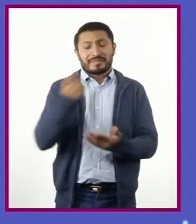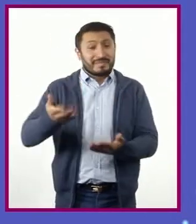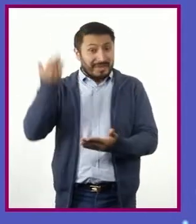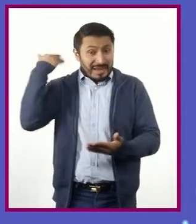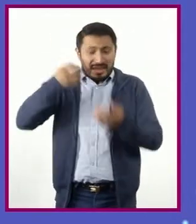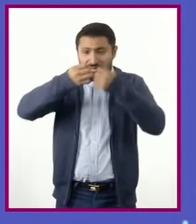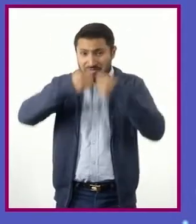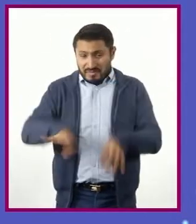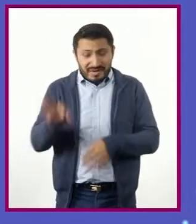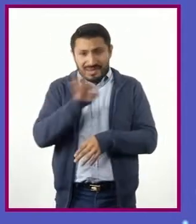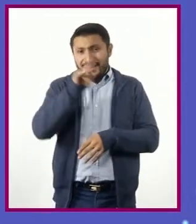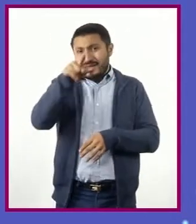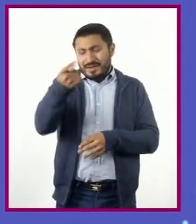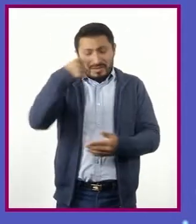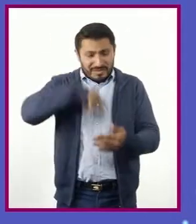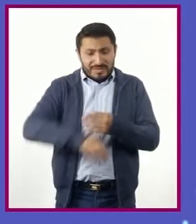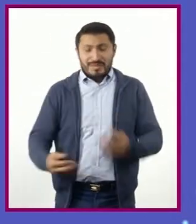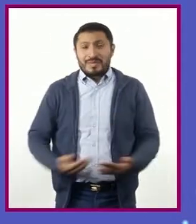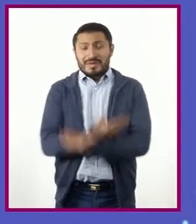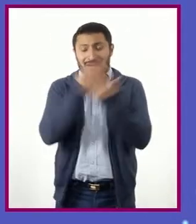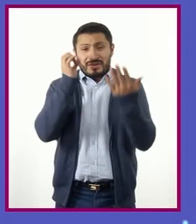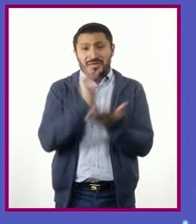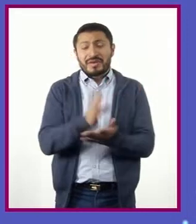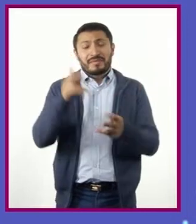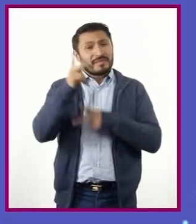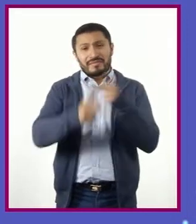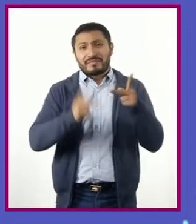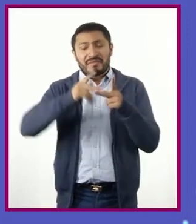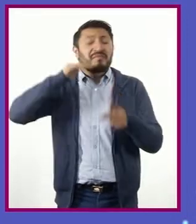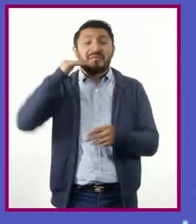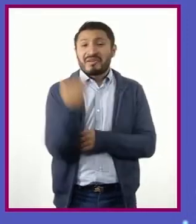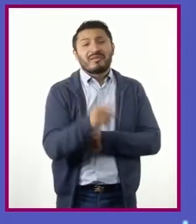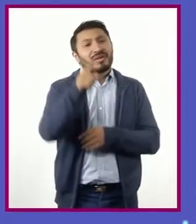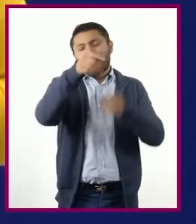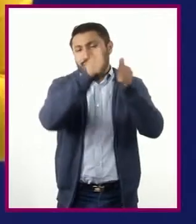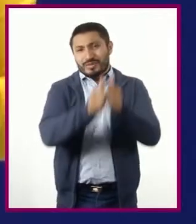perdiste, si de mí solo naciste, pues imperfecto quedaste.